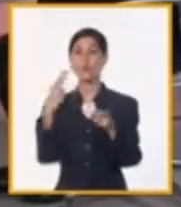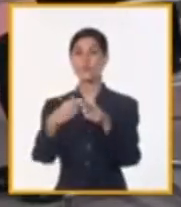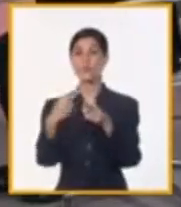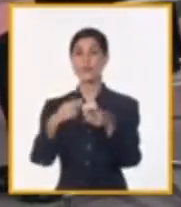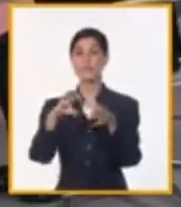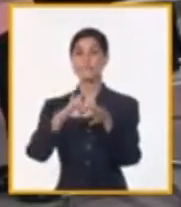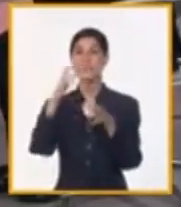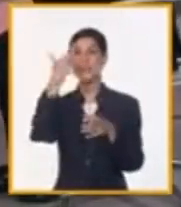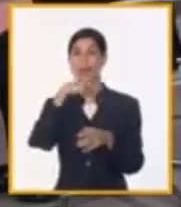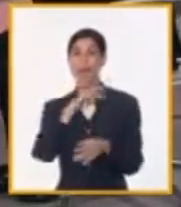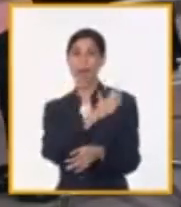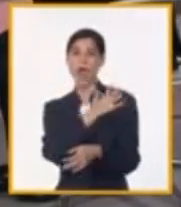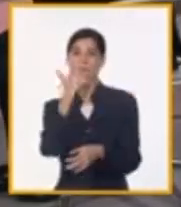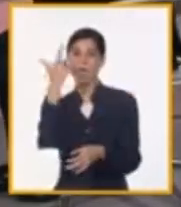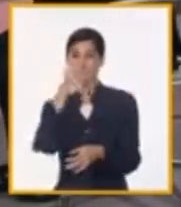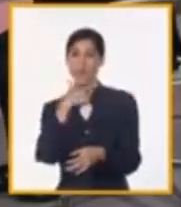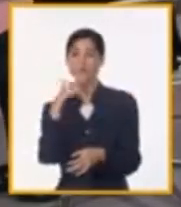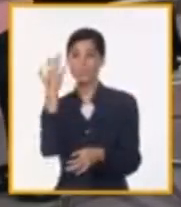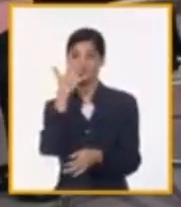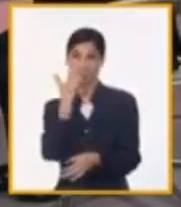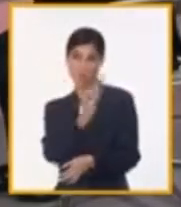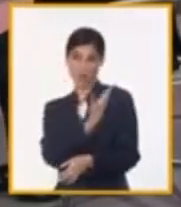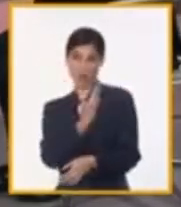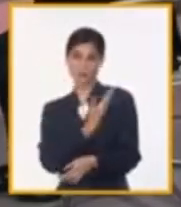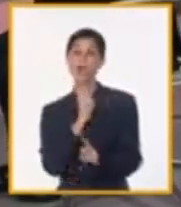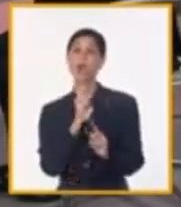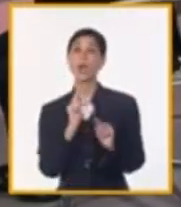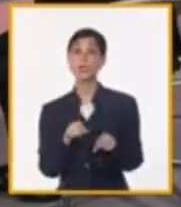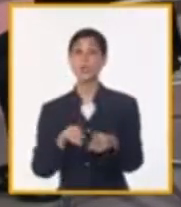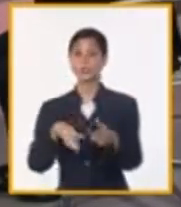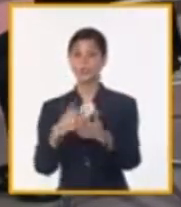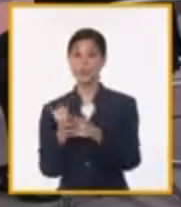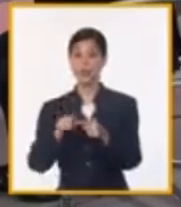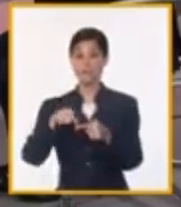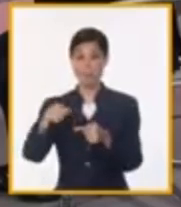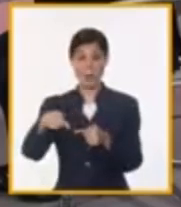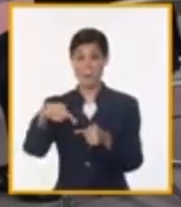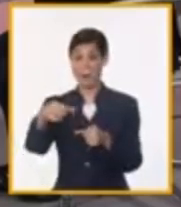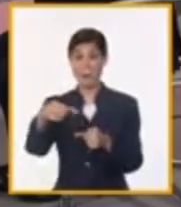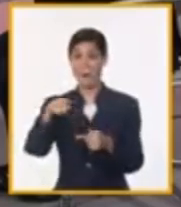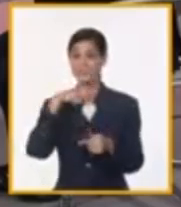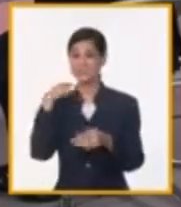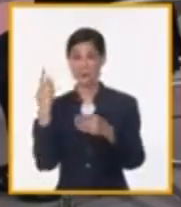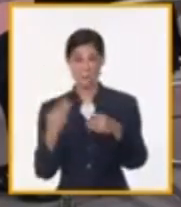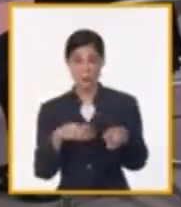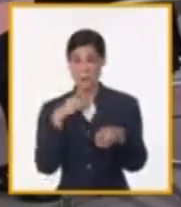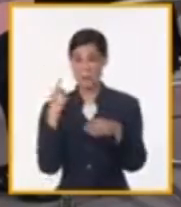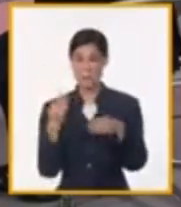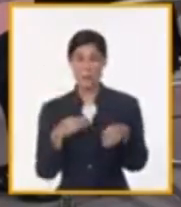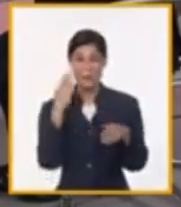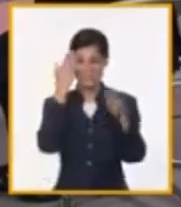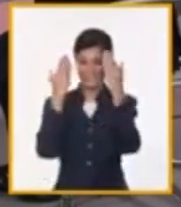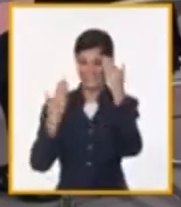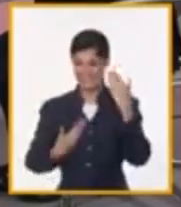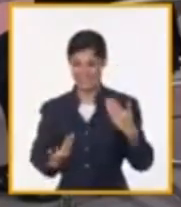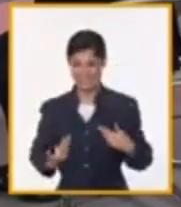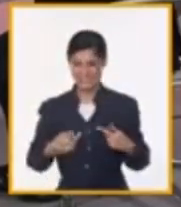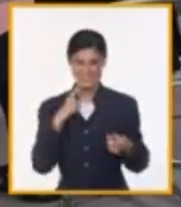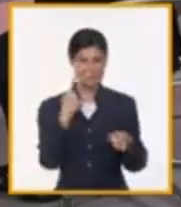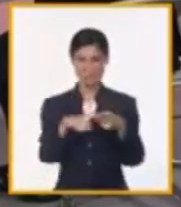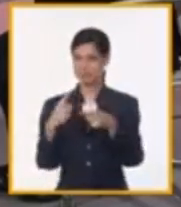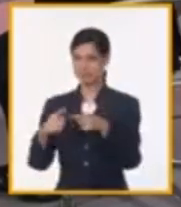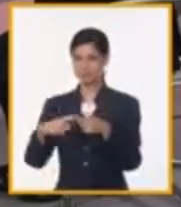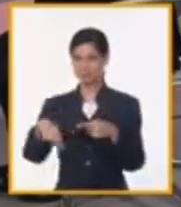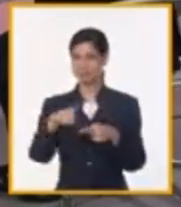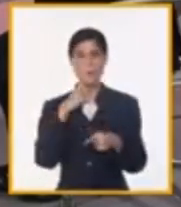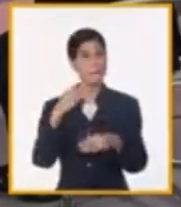terminado todos los días le matan a los israelí un dos le hieren 10 15 lo que pasa es que Israel ha mantenido porque en